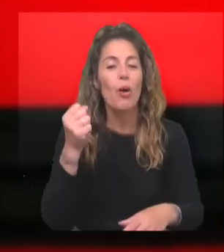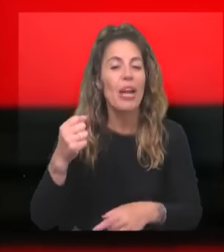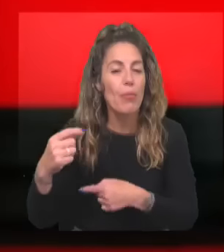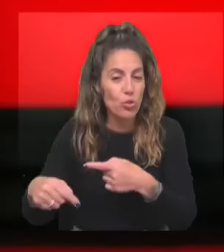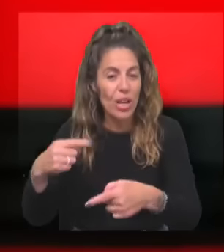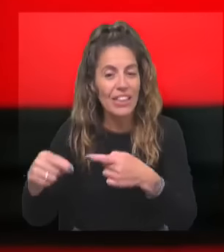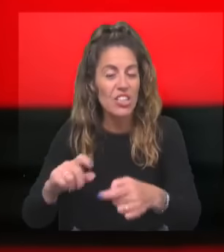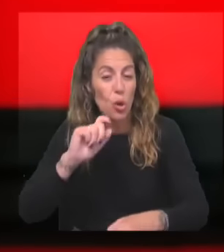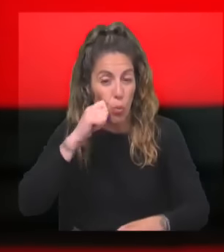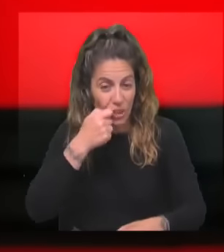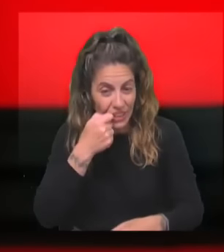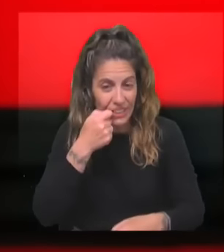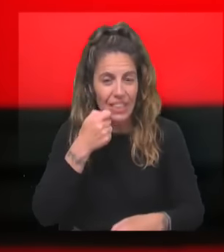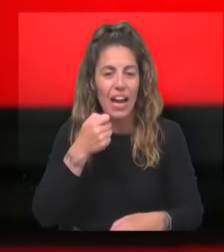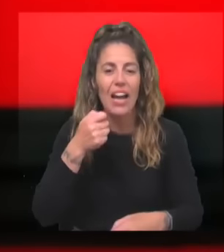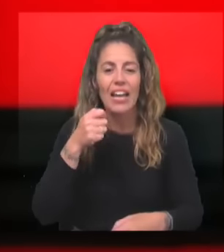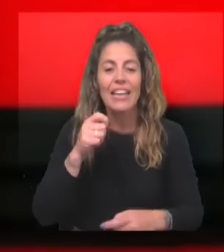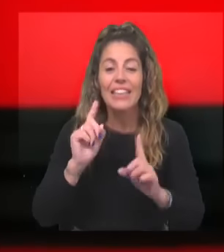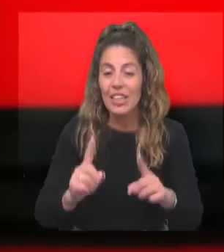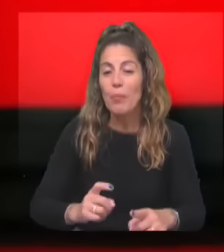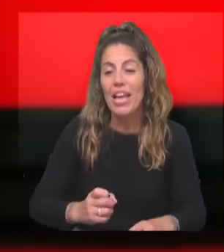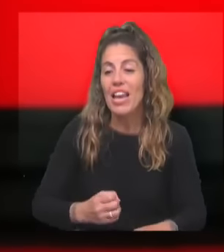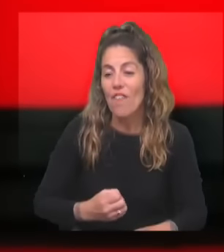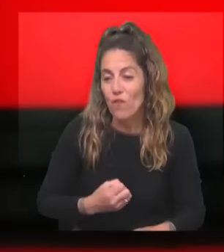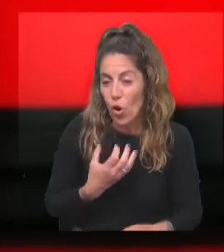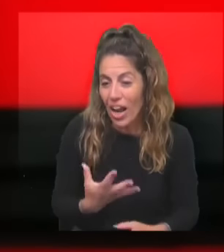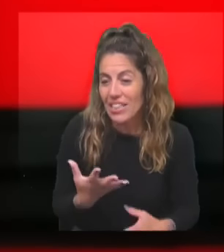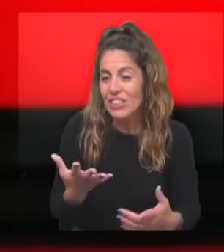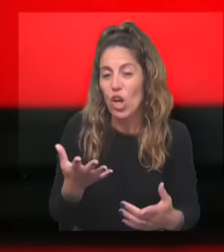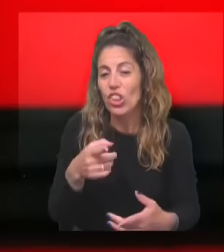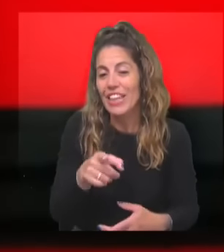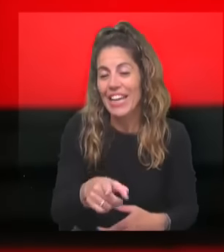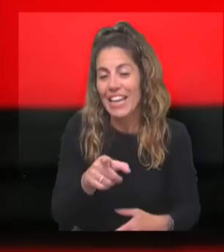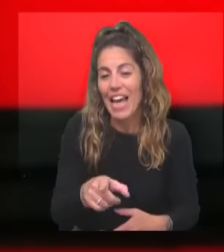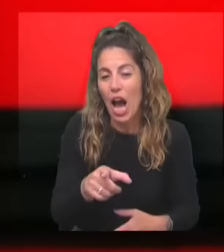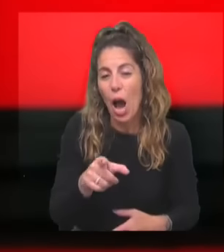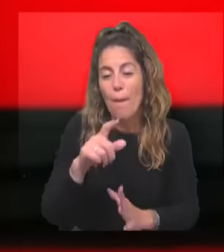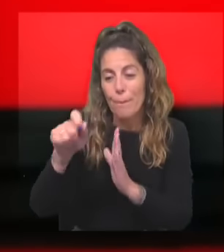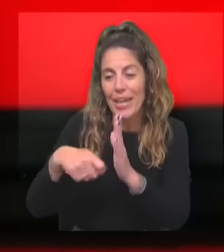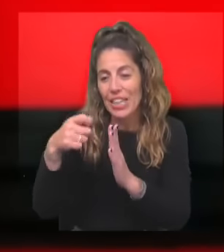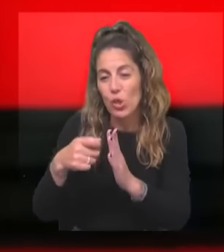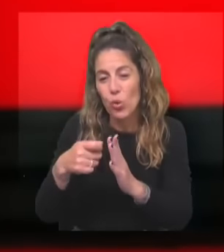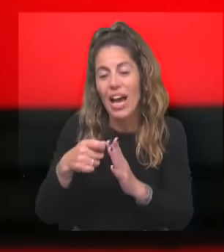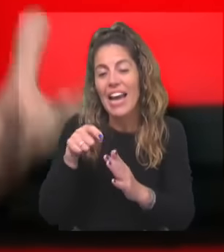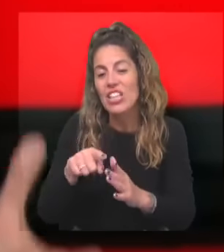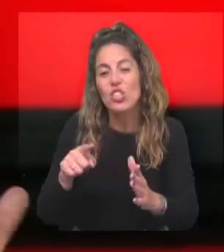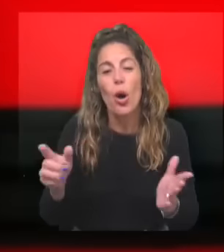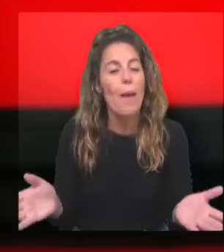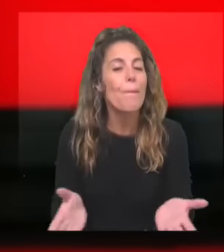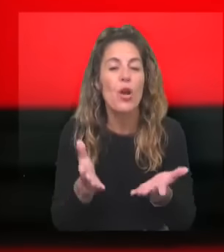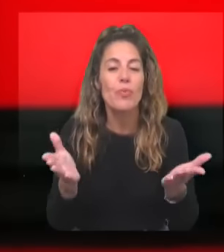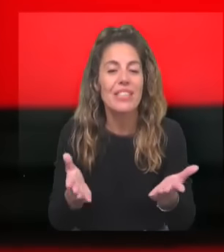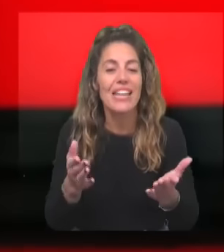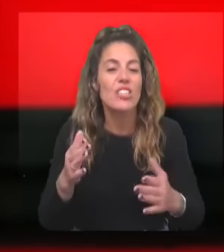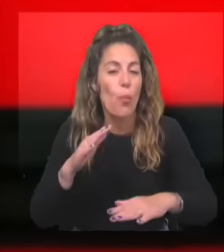hace mucho tiempo. Y obviamente la vocación de la película es, de esta película La Huella de las Palabras, es propiciar todo este tipo de